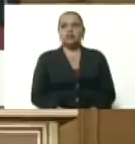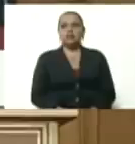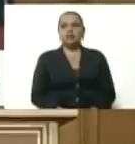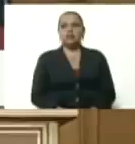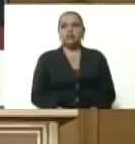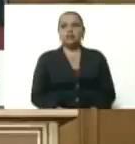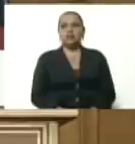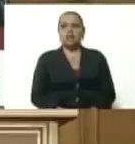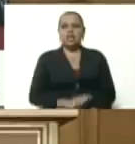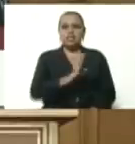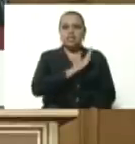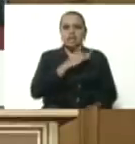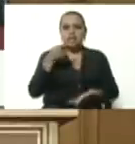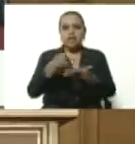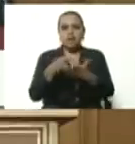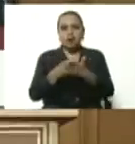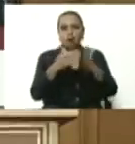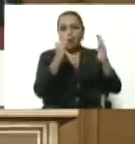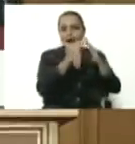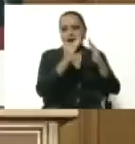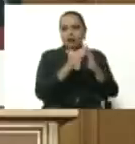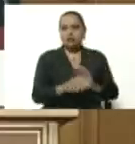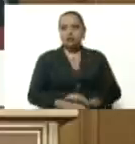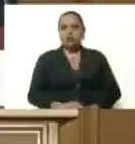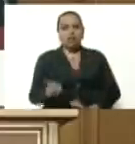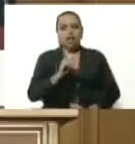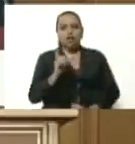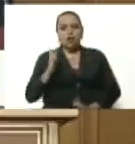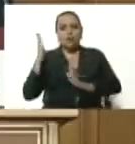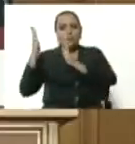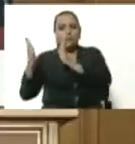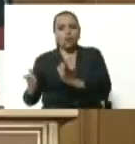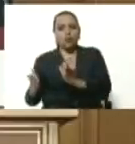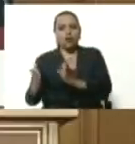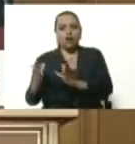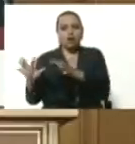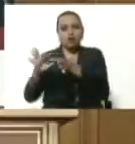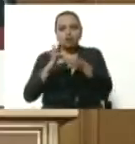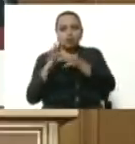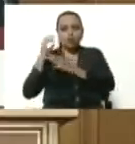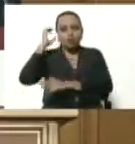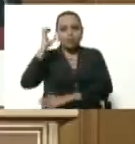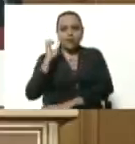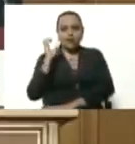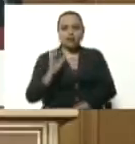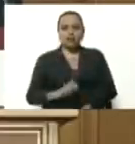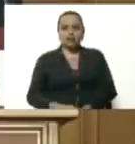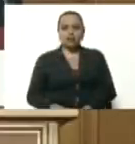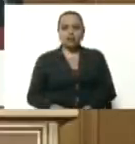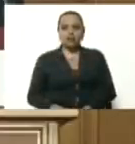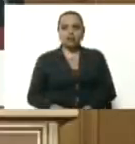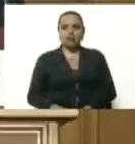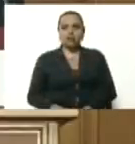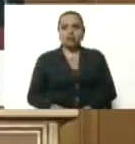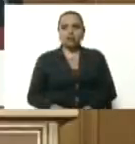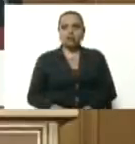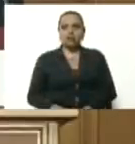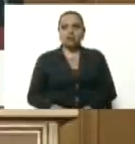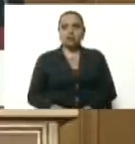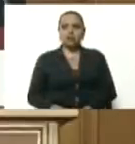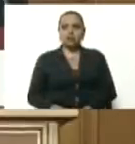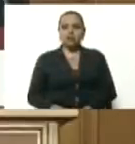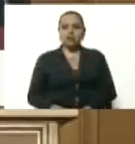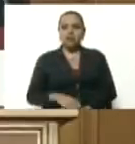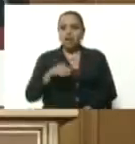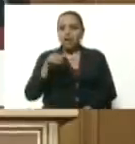la tenencia y el pago de la vivienda, que no nos los impongan desde la Unión Europea. Los desahucios se los imponían